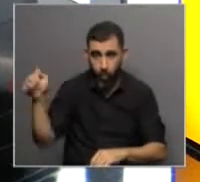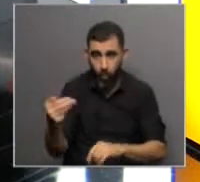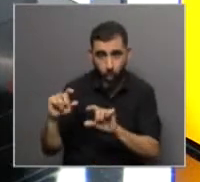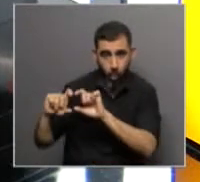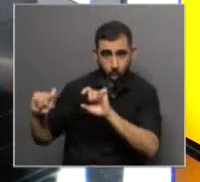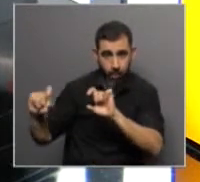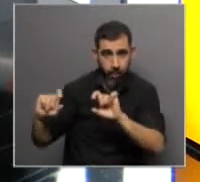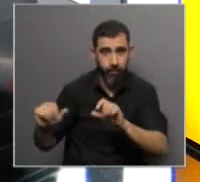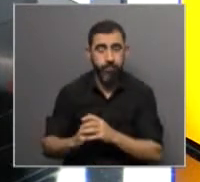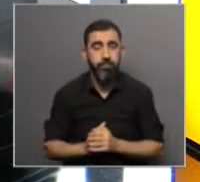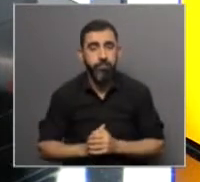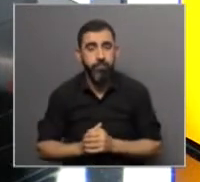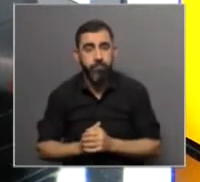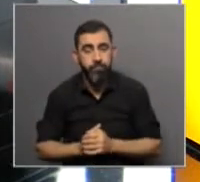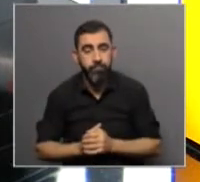del Vizcaíno.